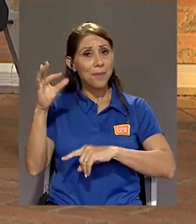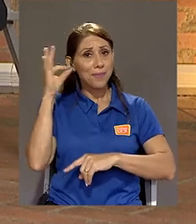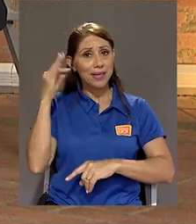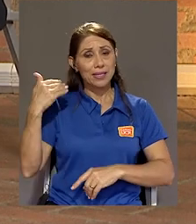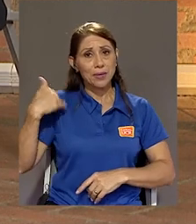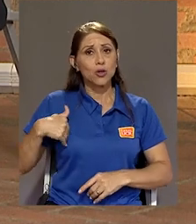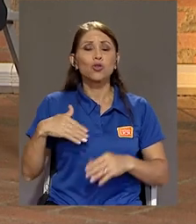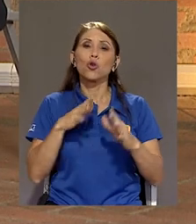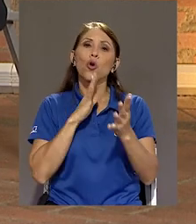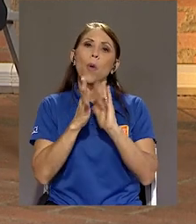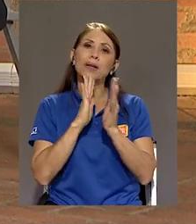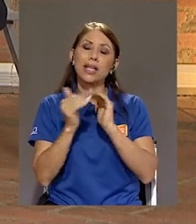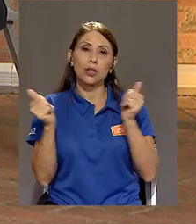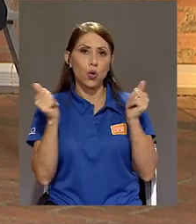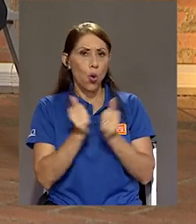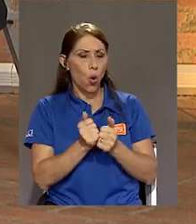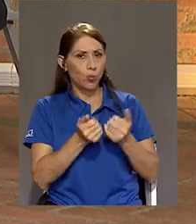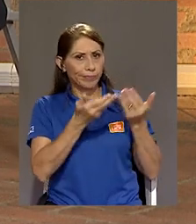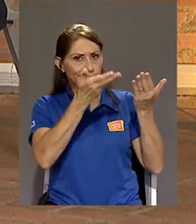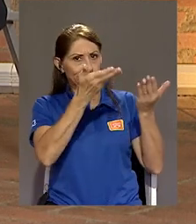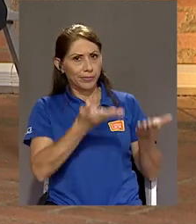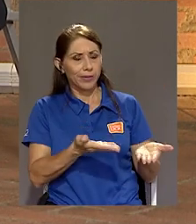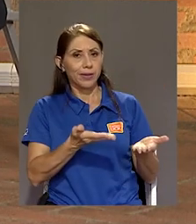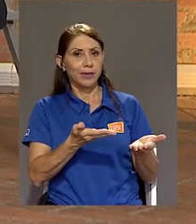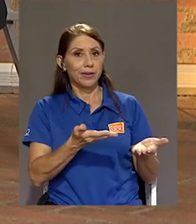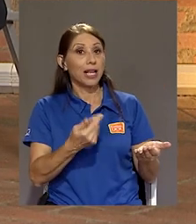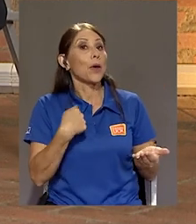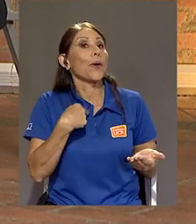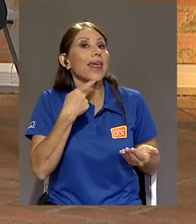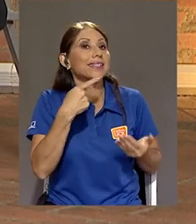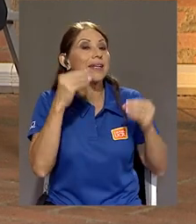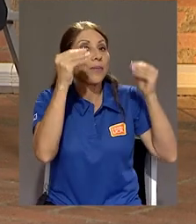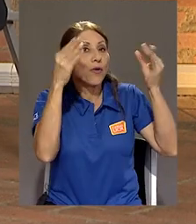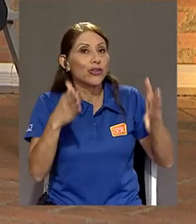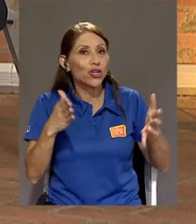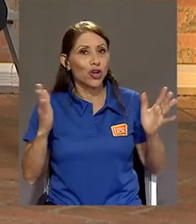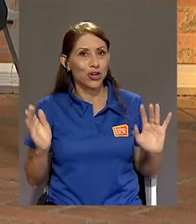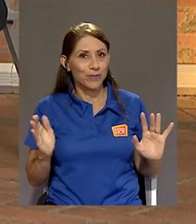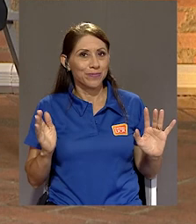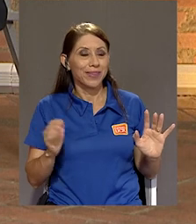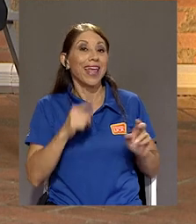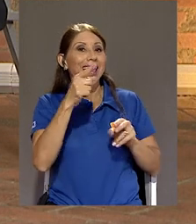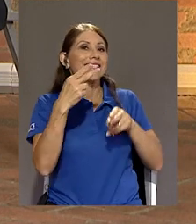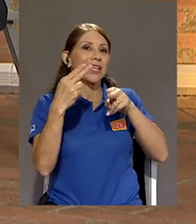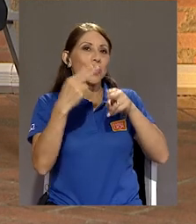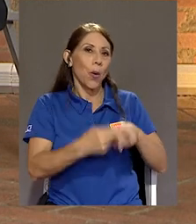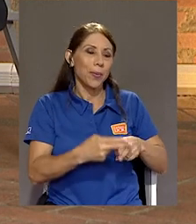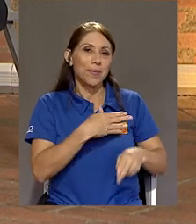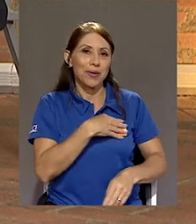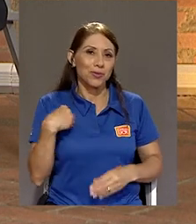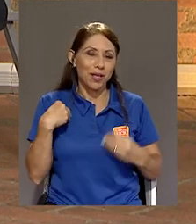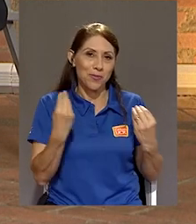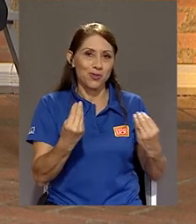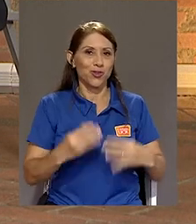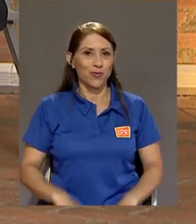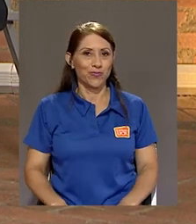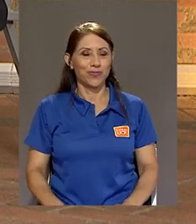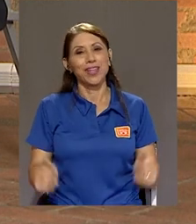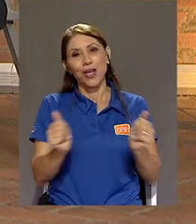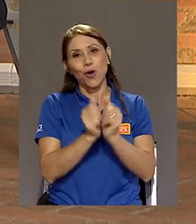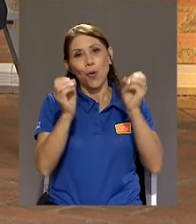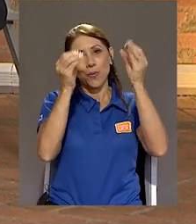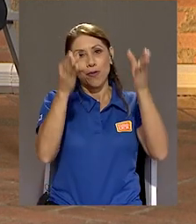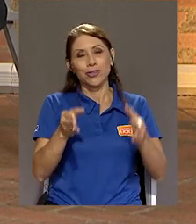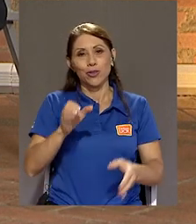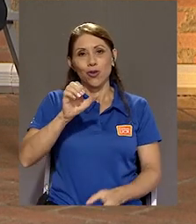Continuamos, amigas y amigas, conversando con, le voy a decir profesor, ese nombre me gusta